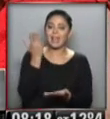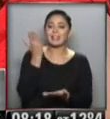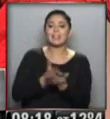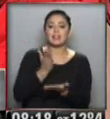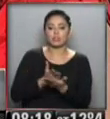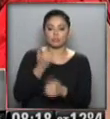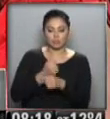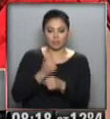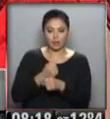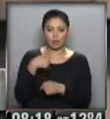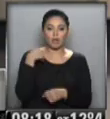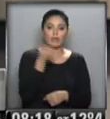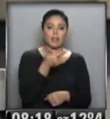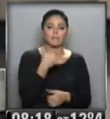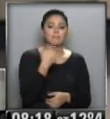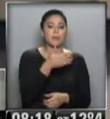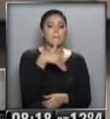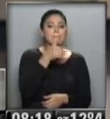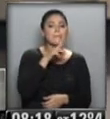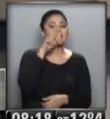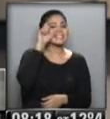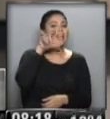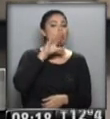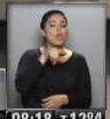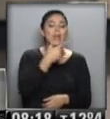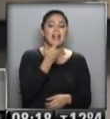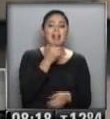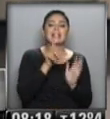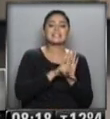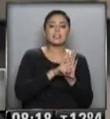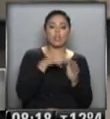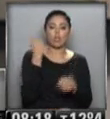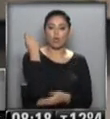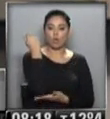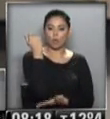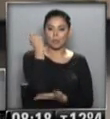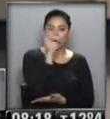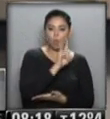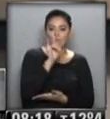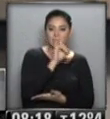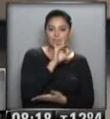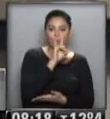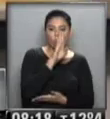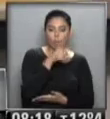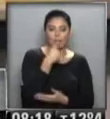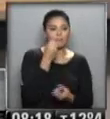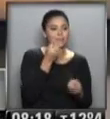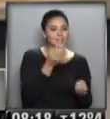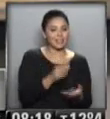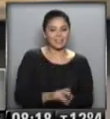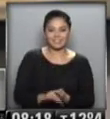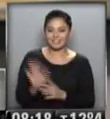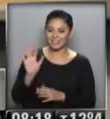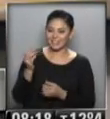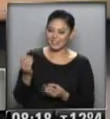empleo estamos con marcelo betty eres licenciado en economía de la universidad de buenos aires e integrante de red y que tal marcelo bienvenido